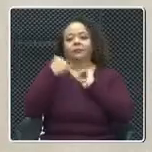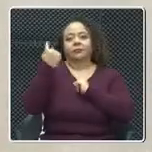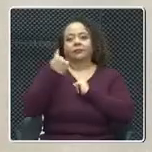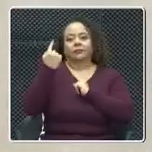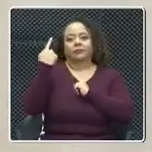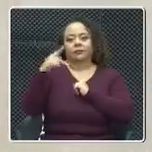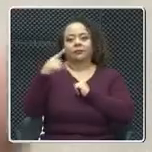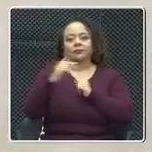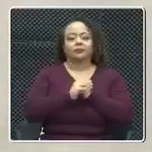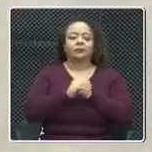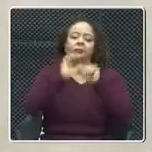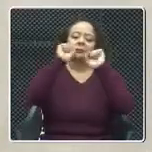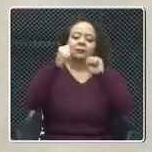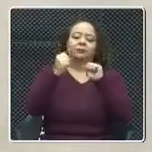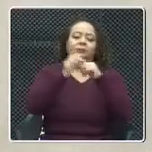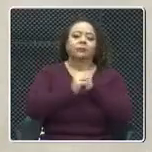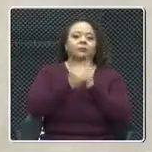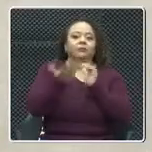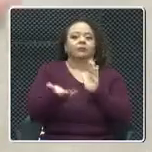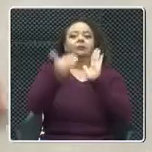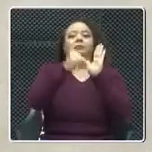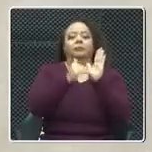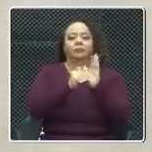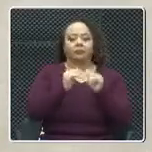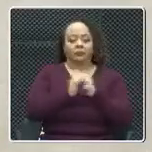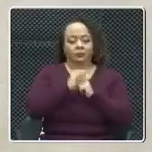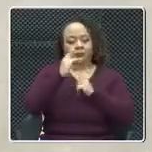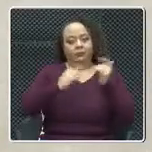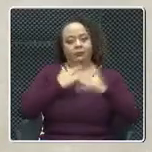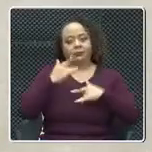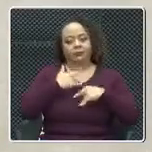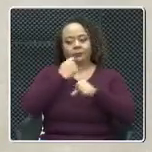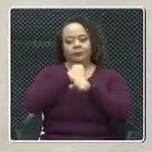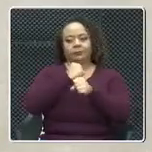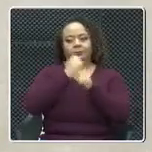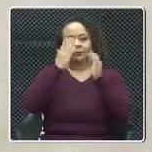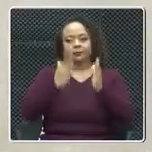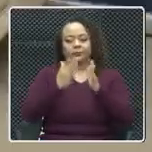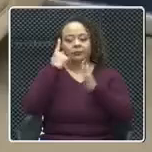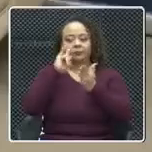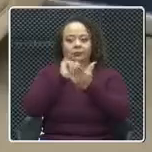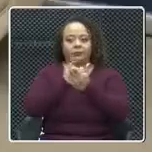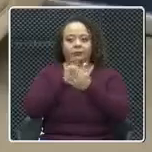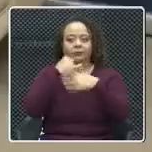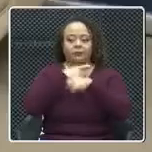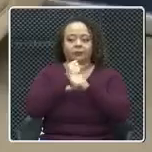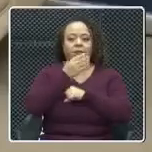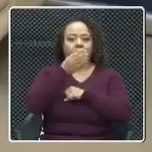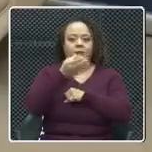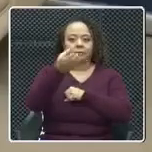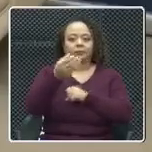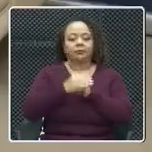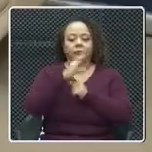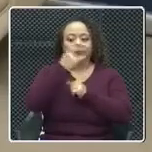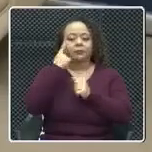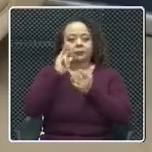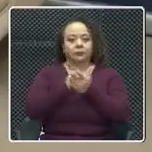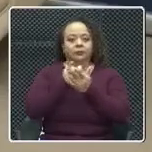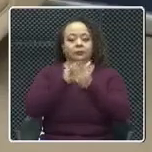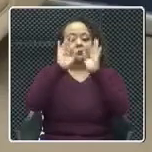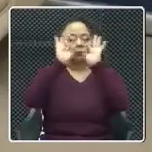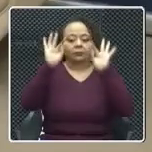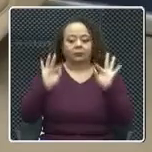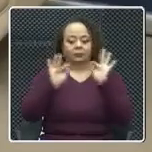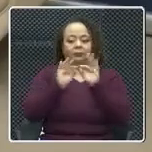al riesgo puede reagravar o puede volver a traer sintomatología en el trabajador. Por eso es que se hacen las recomendaciones y por eso este